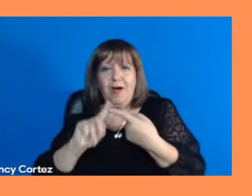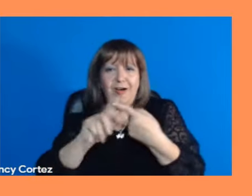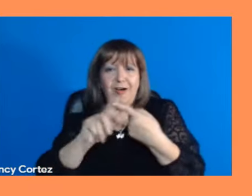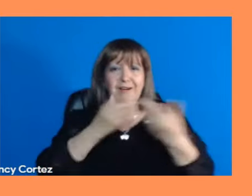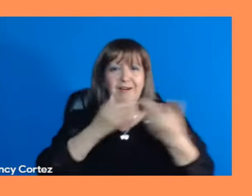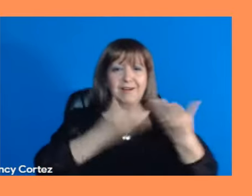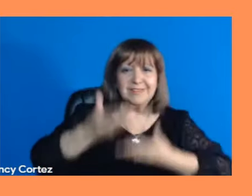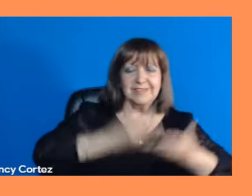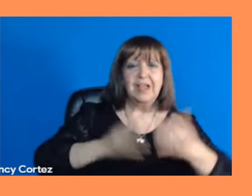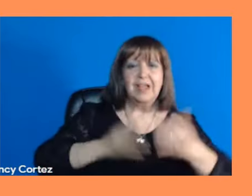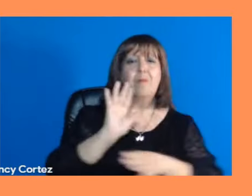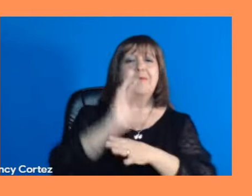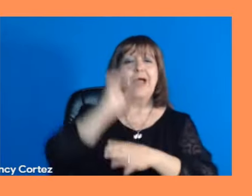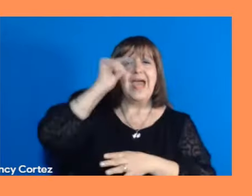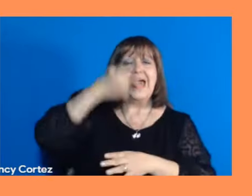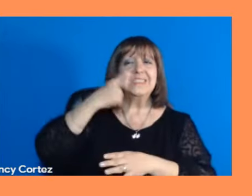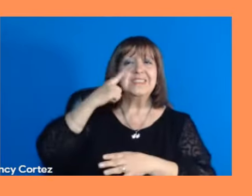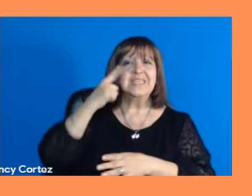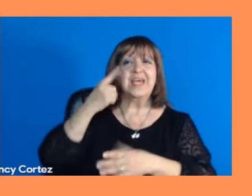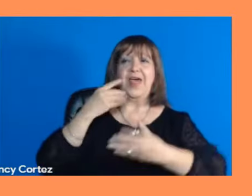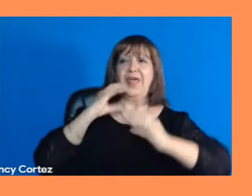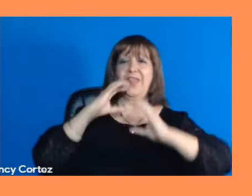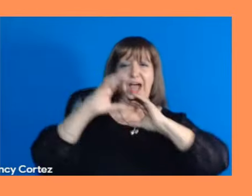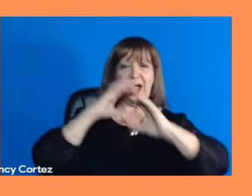siempre la palabra y la democratiza.